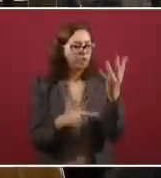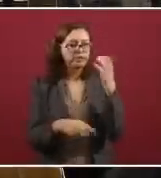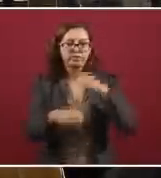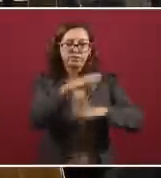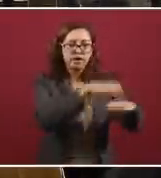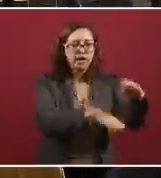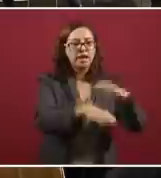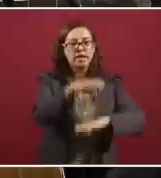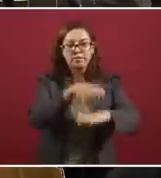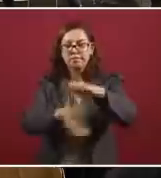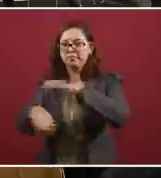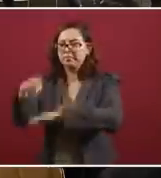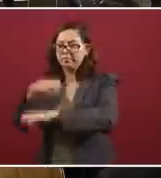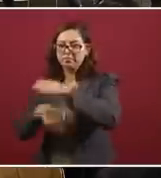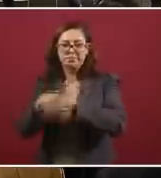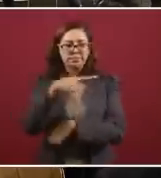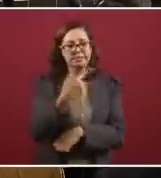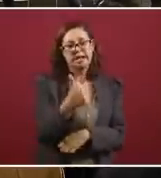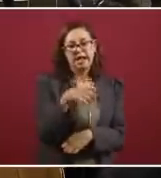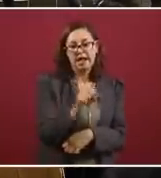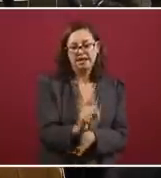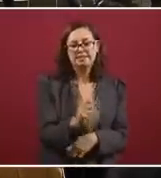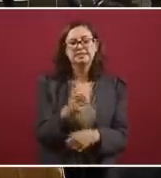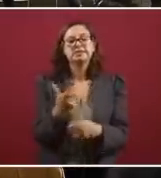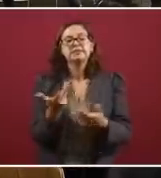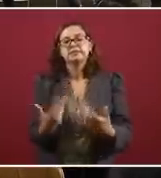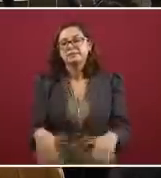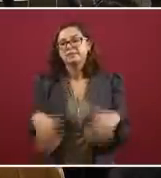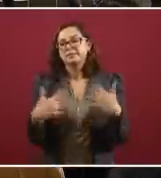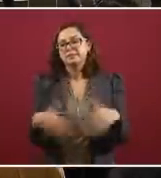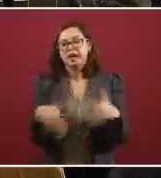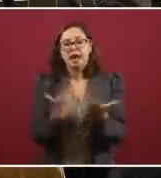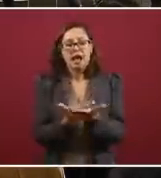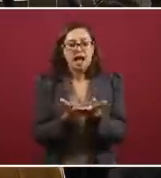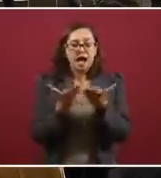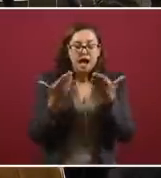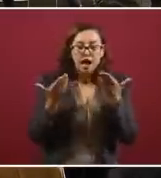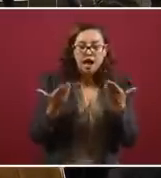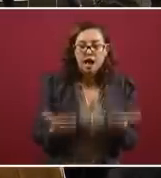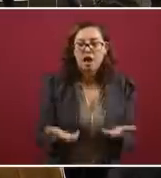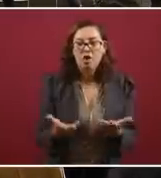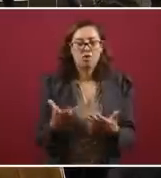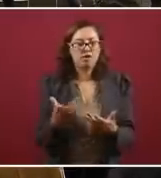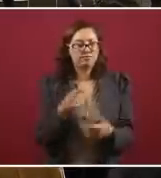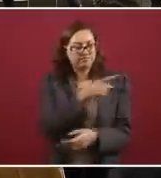empresas transportistas. Hoy tenemos compañías